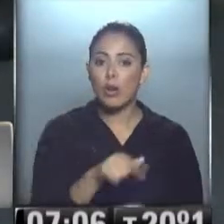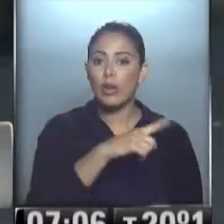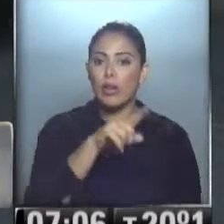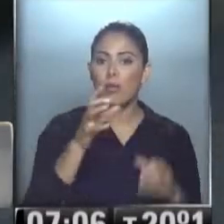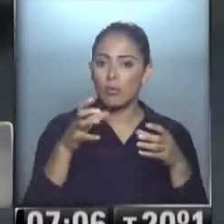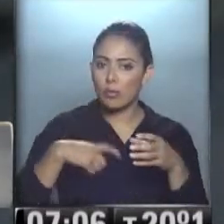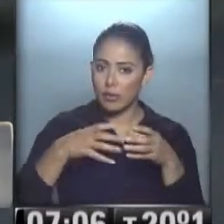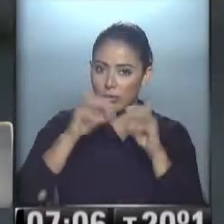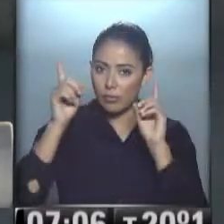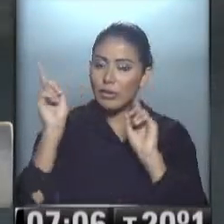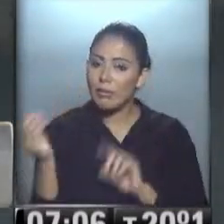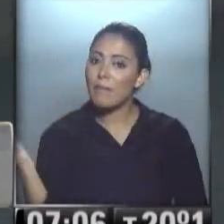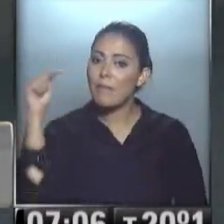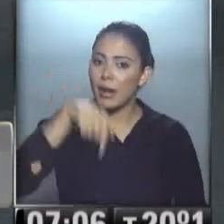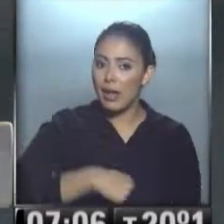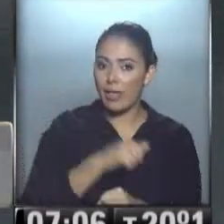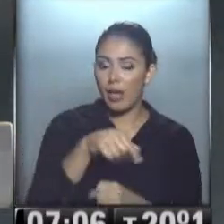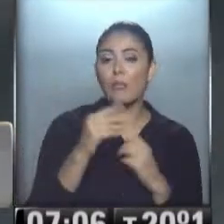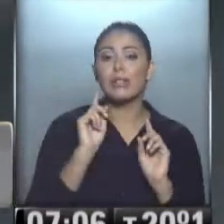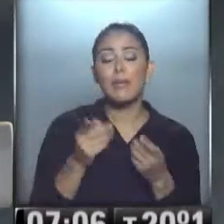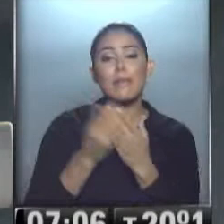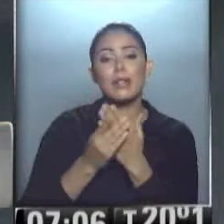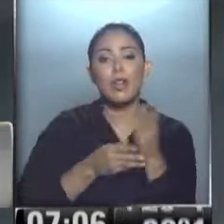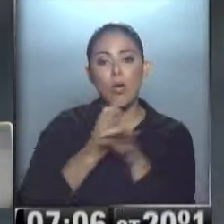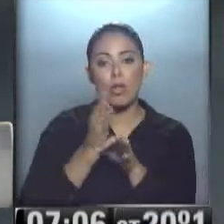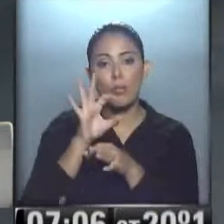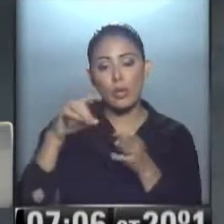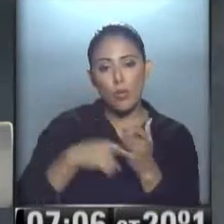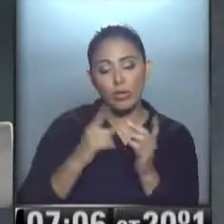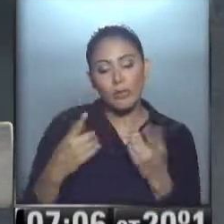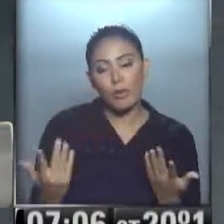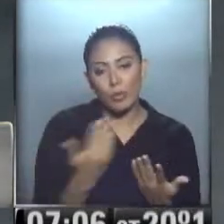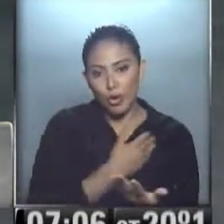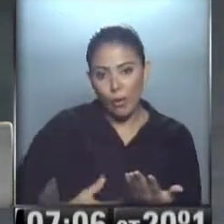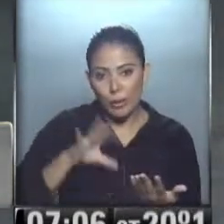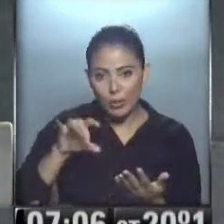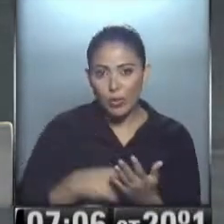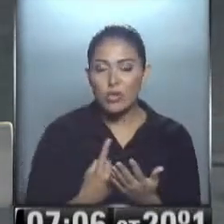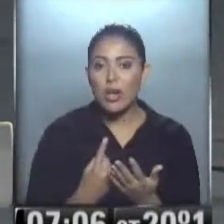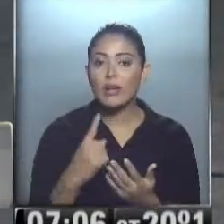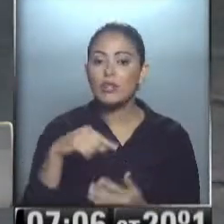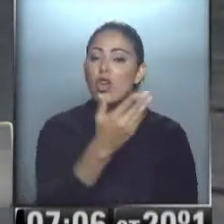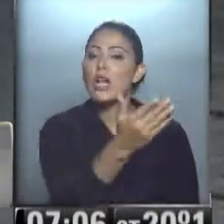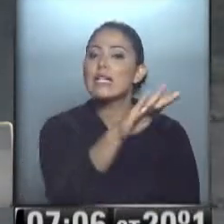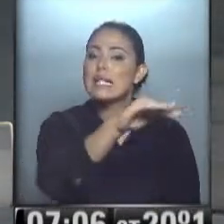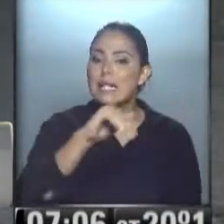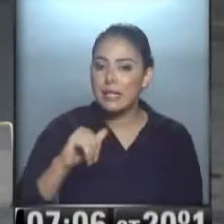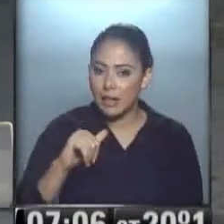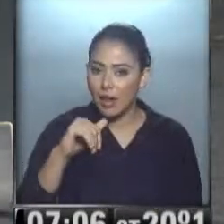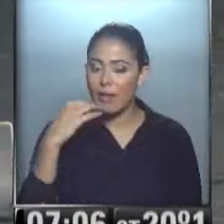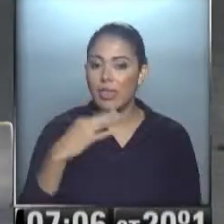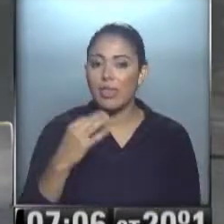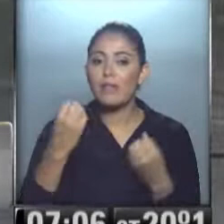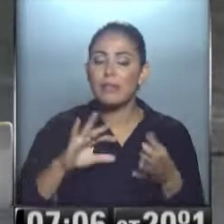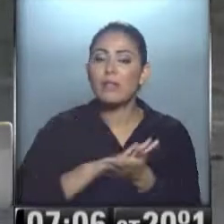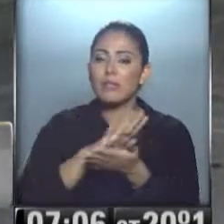también el ministerio educación de la provincia de buenos aires y el gobierno por supuesto provincial ha llamado nuevamente a la apertura